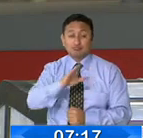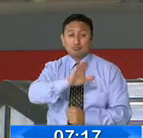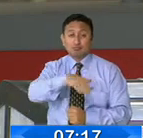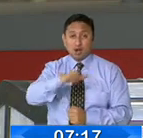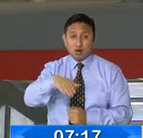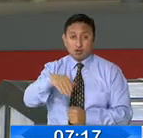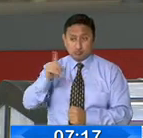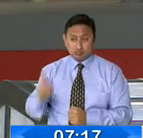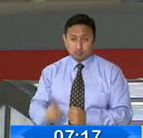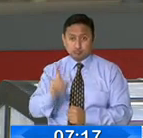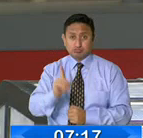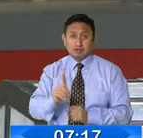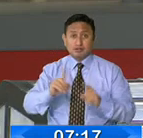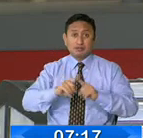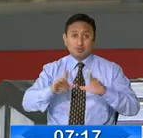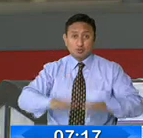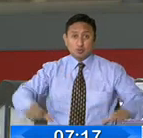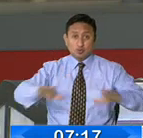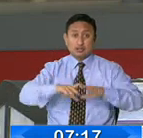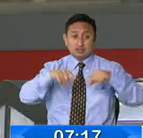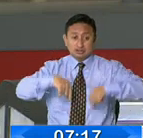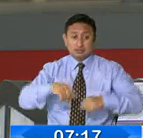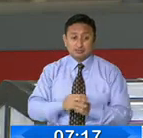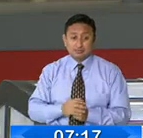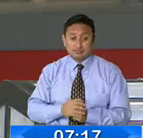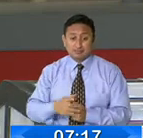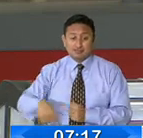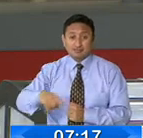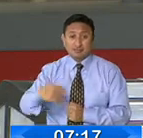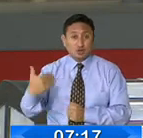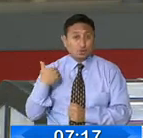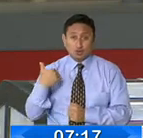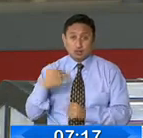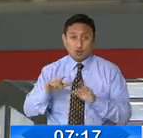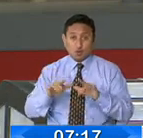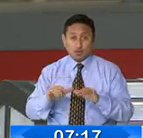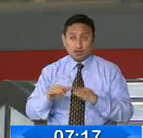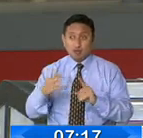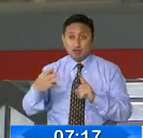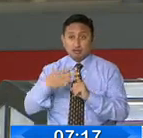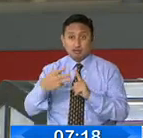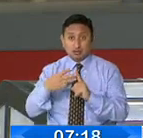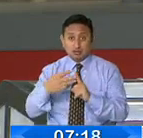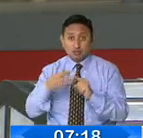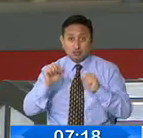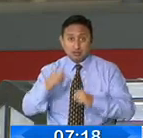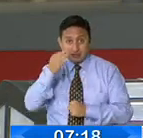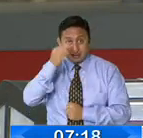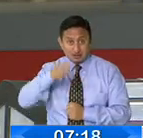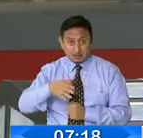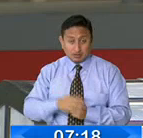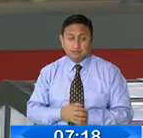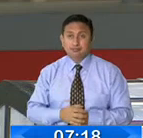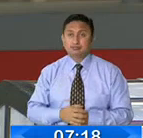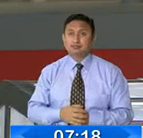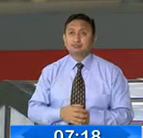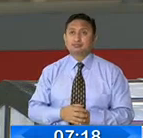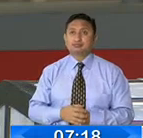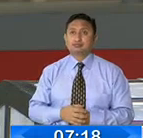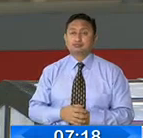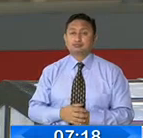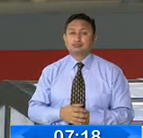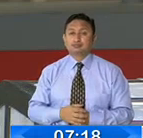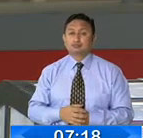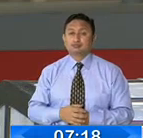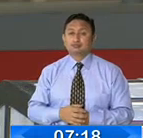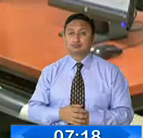se presentaron en diferentes sedes debido a que no cuenta con una computadora o un acceso a internet para poder realizar la dicha evaluación.